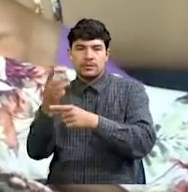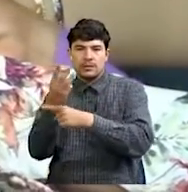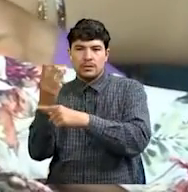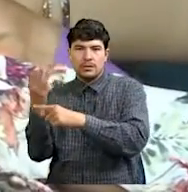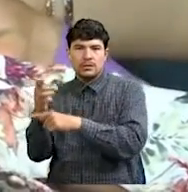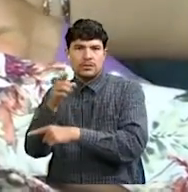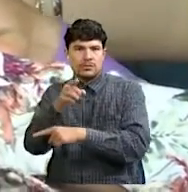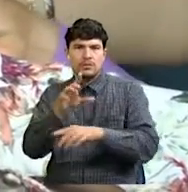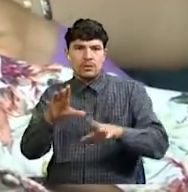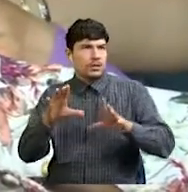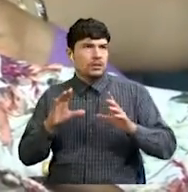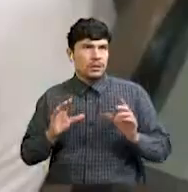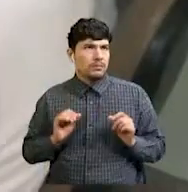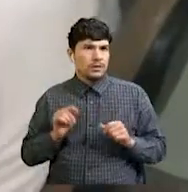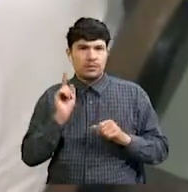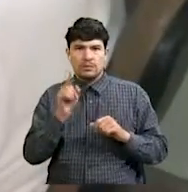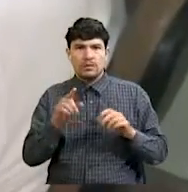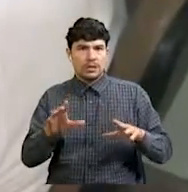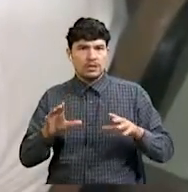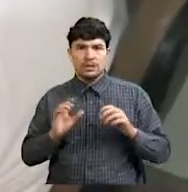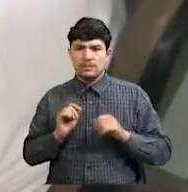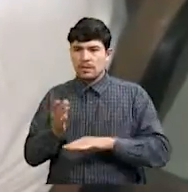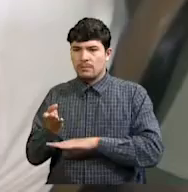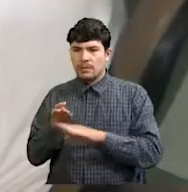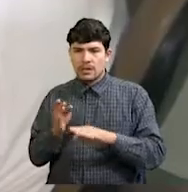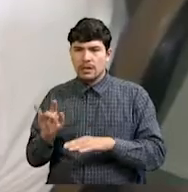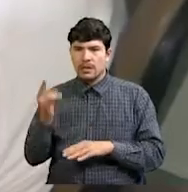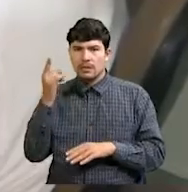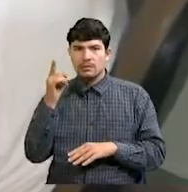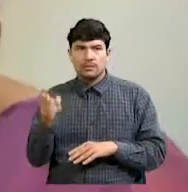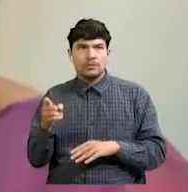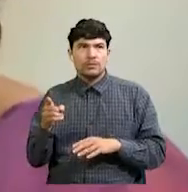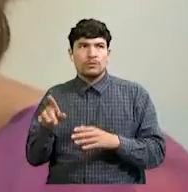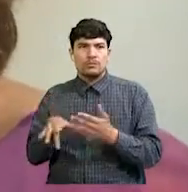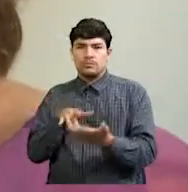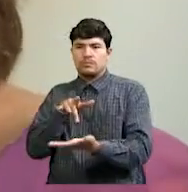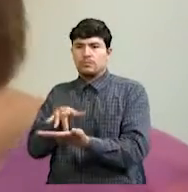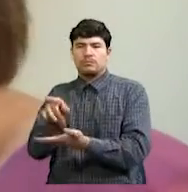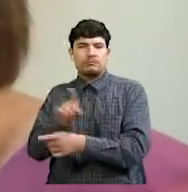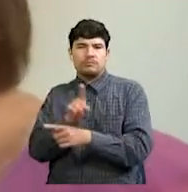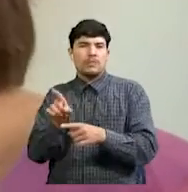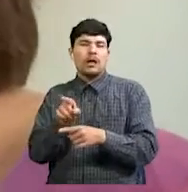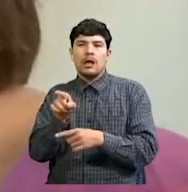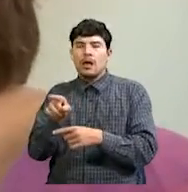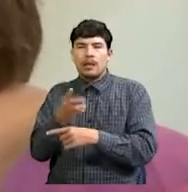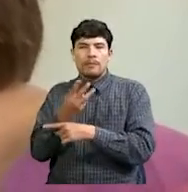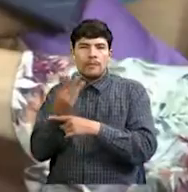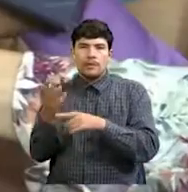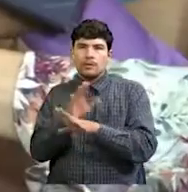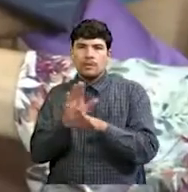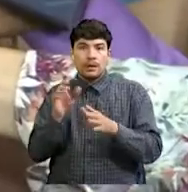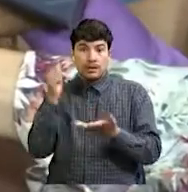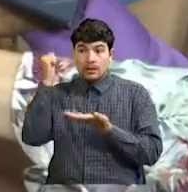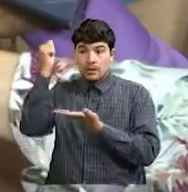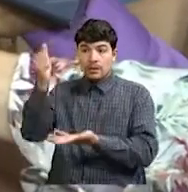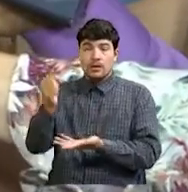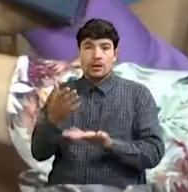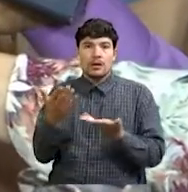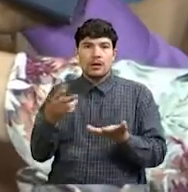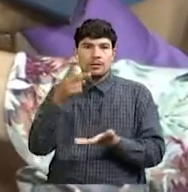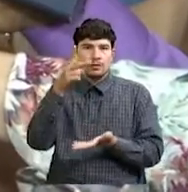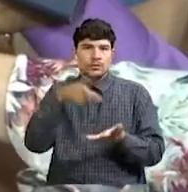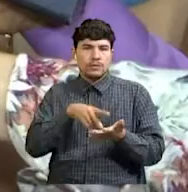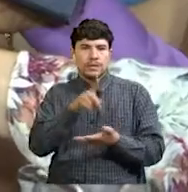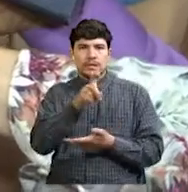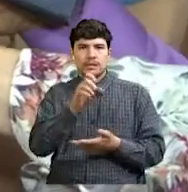se va a admitir ningún tipo de solicitud de manera presencial los recursos que se van a invertir son de